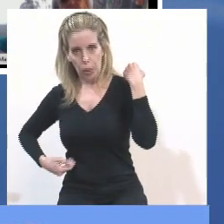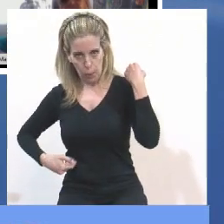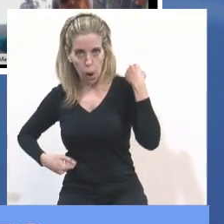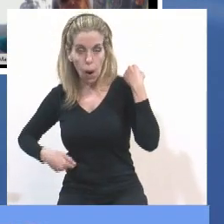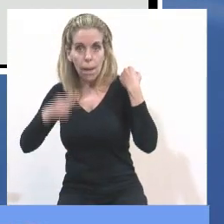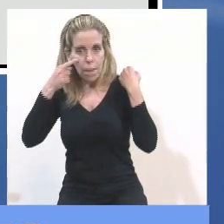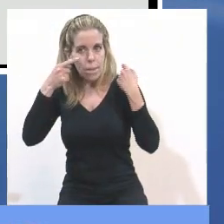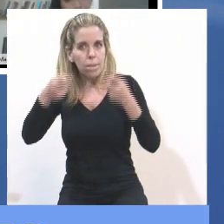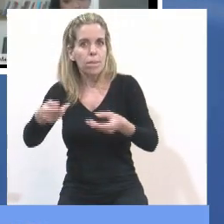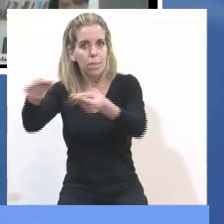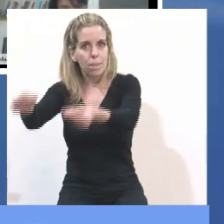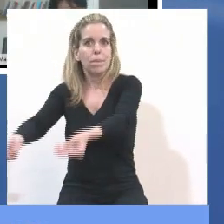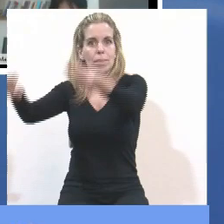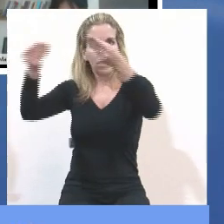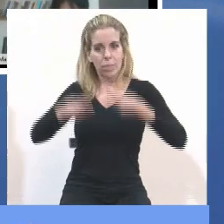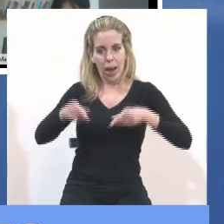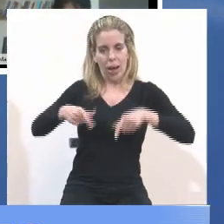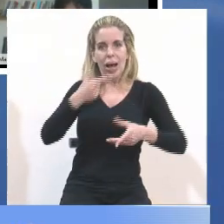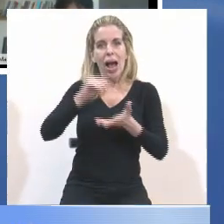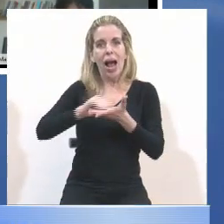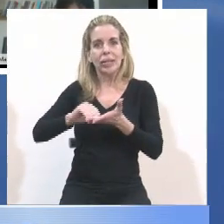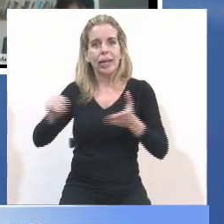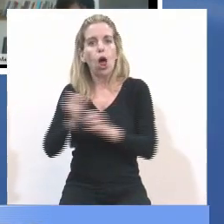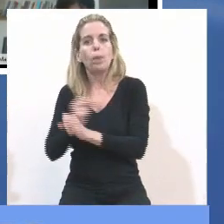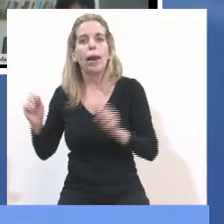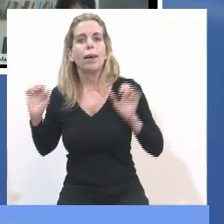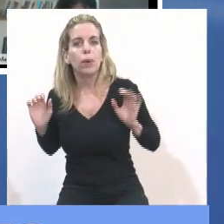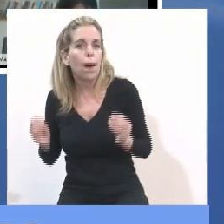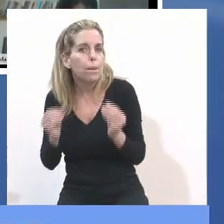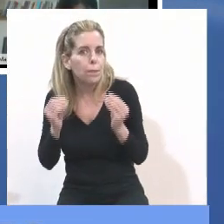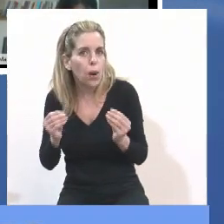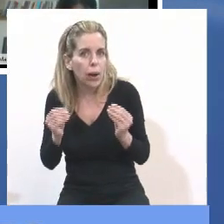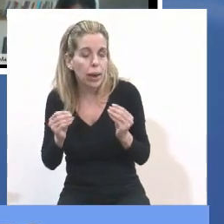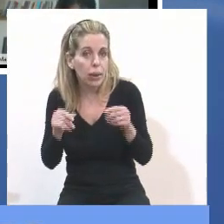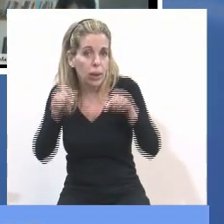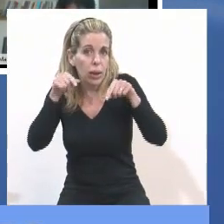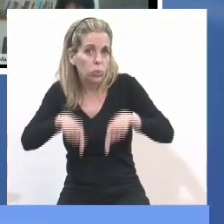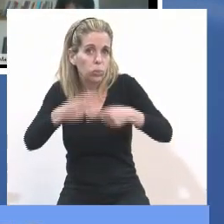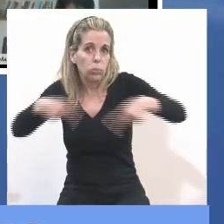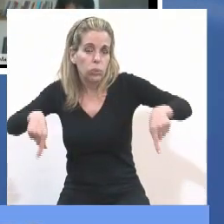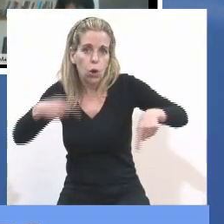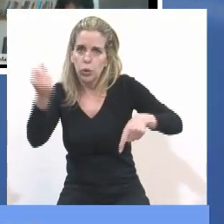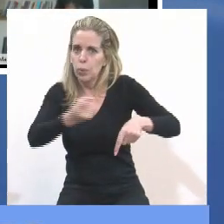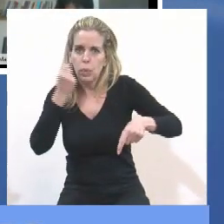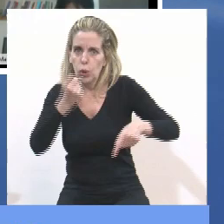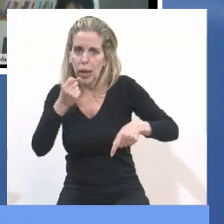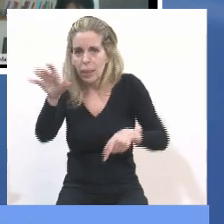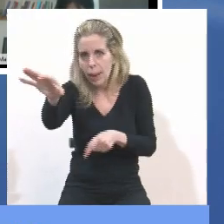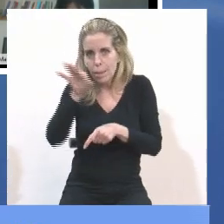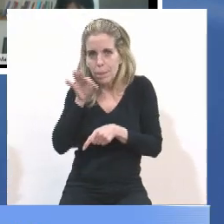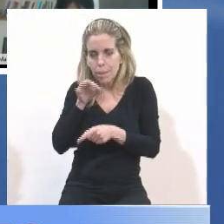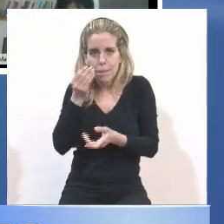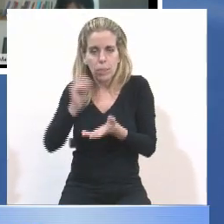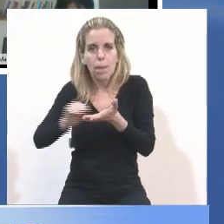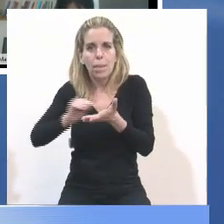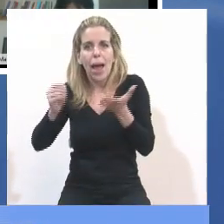a este cuerpo colegiado? Porque un acto de tal trascendencia de nombrar a un